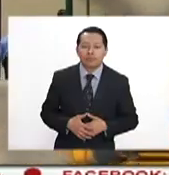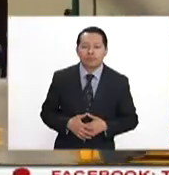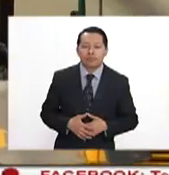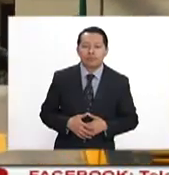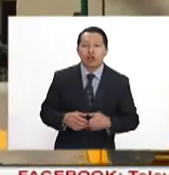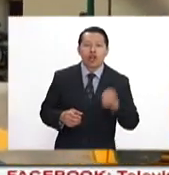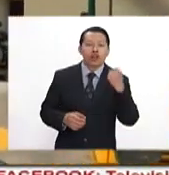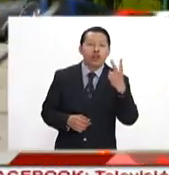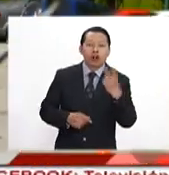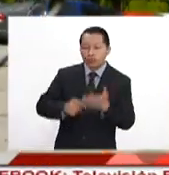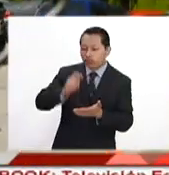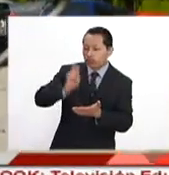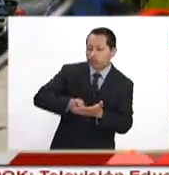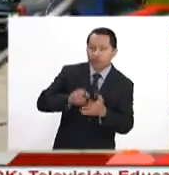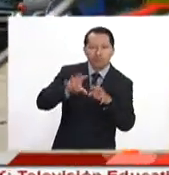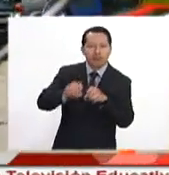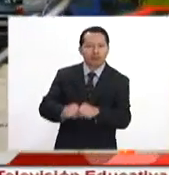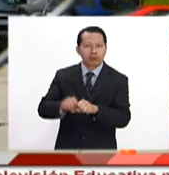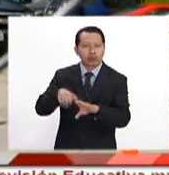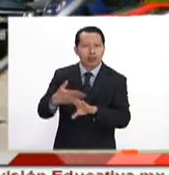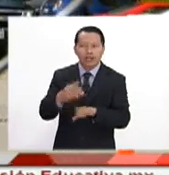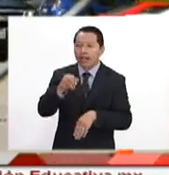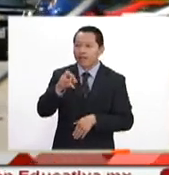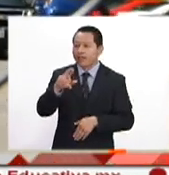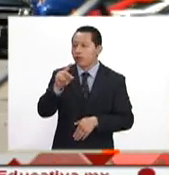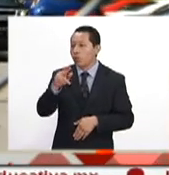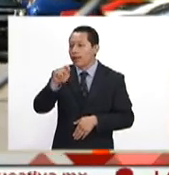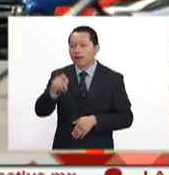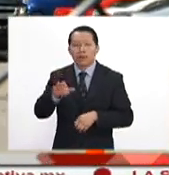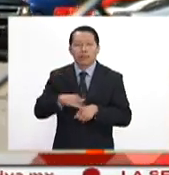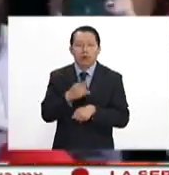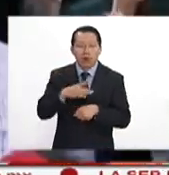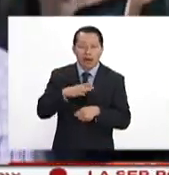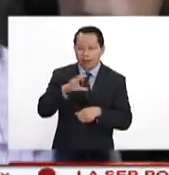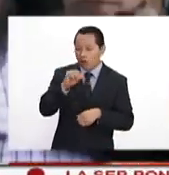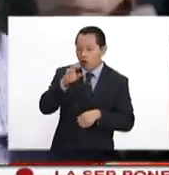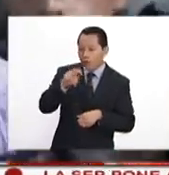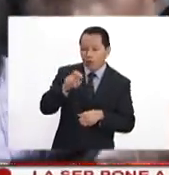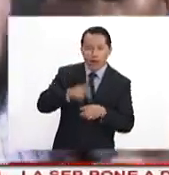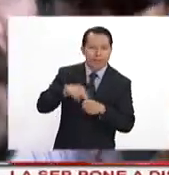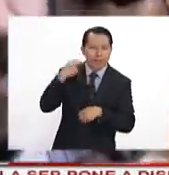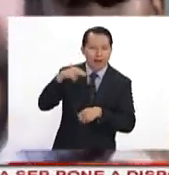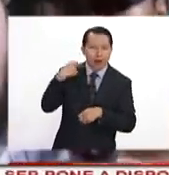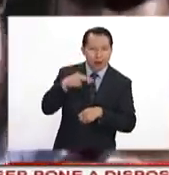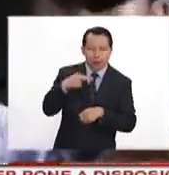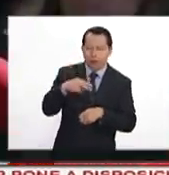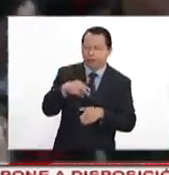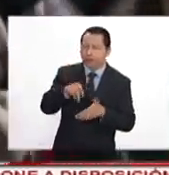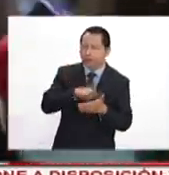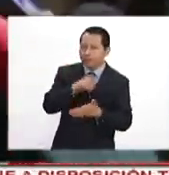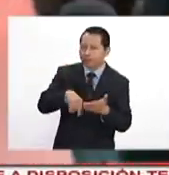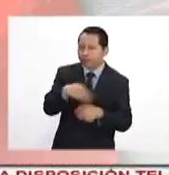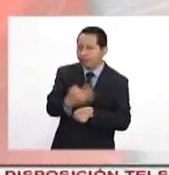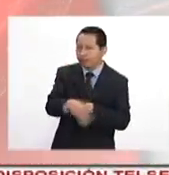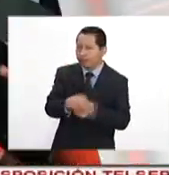Suspenden las 2 órdenes de aprehensión libradas contra Javier Duarte por los delitos del Fuero Común que radican en el estado de Veracruz.